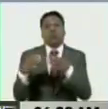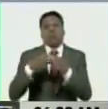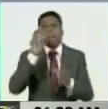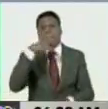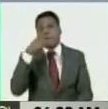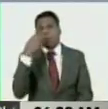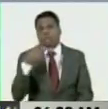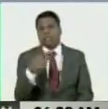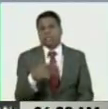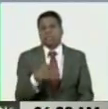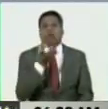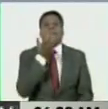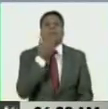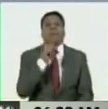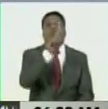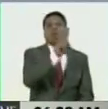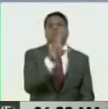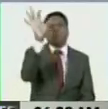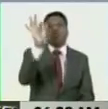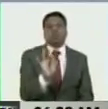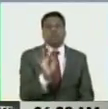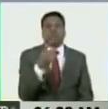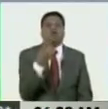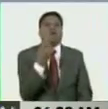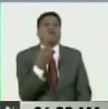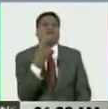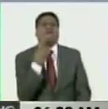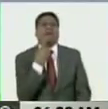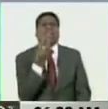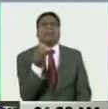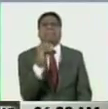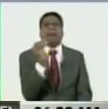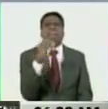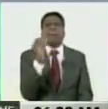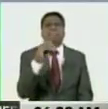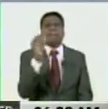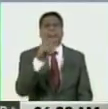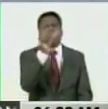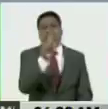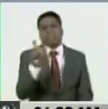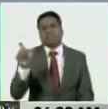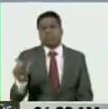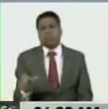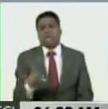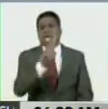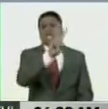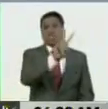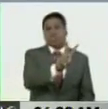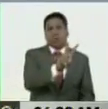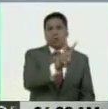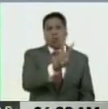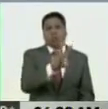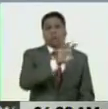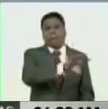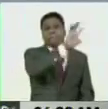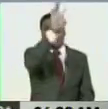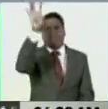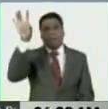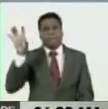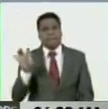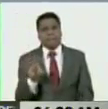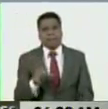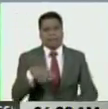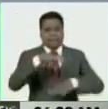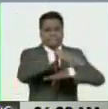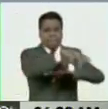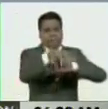que no obtuvieron el 1%, en por lo menos en mínimo en 2 entidades, el último proceso nacional,